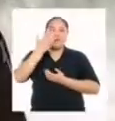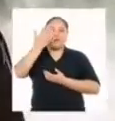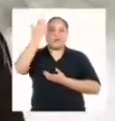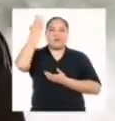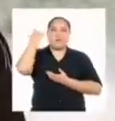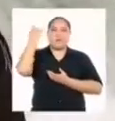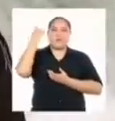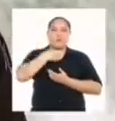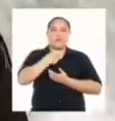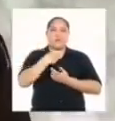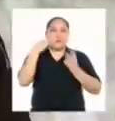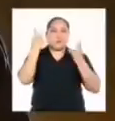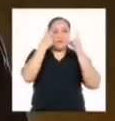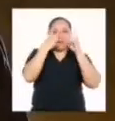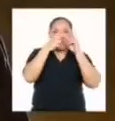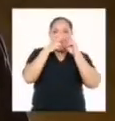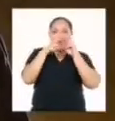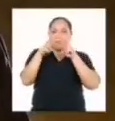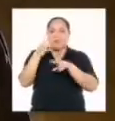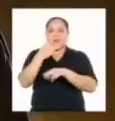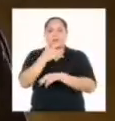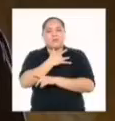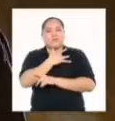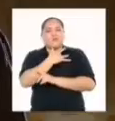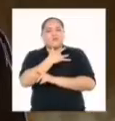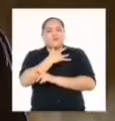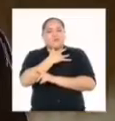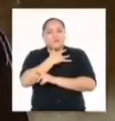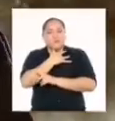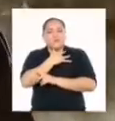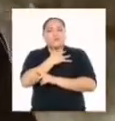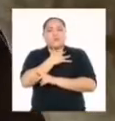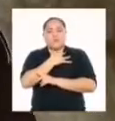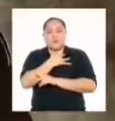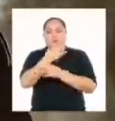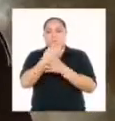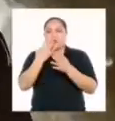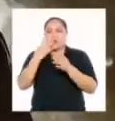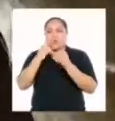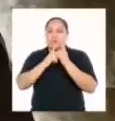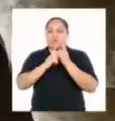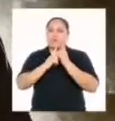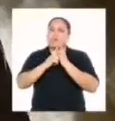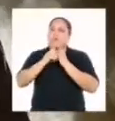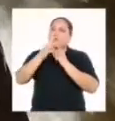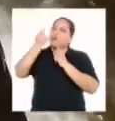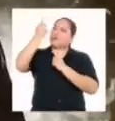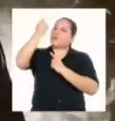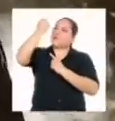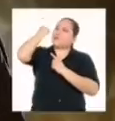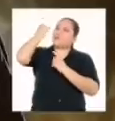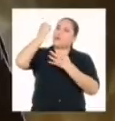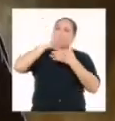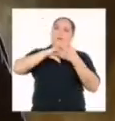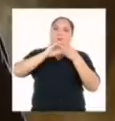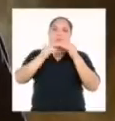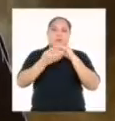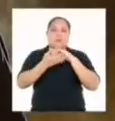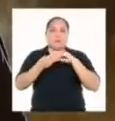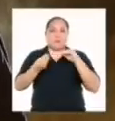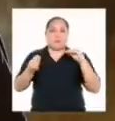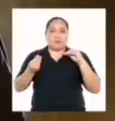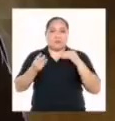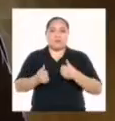pasado. Y he presenciado en carne propia los acontecimientos más lejanos e importantes de la historia de la